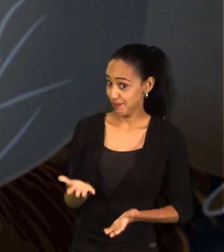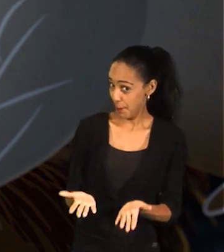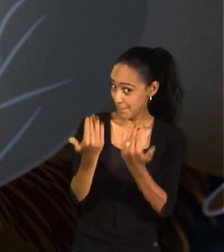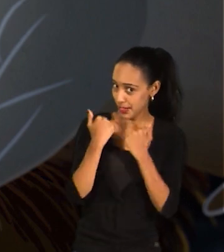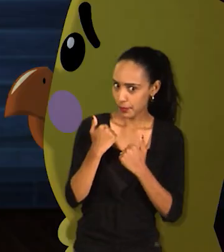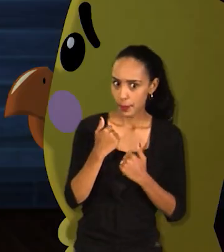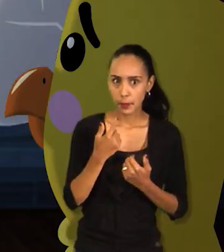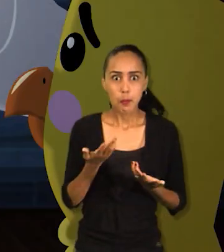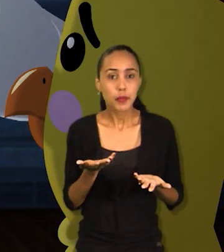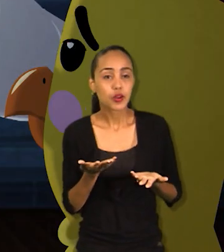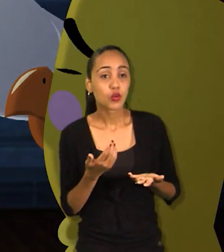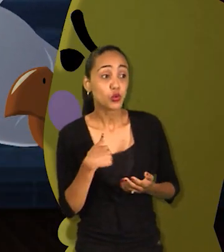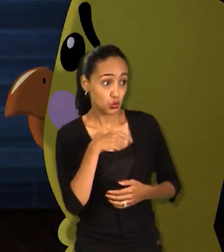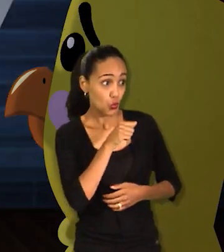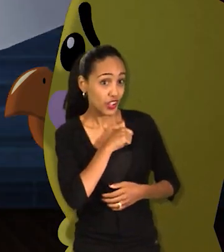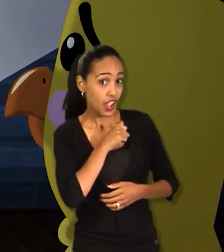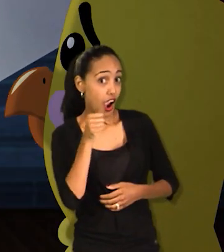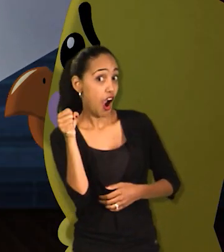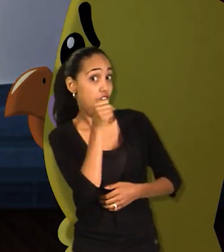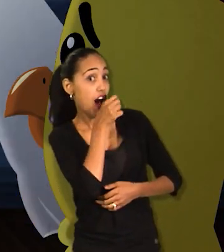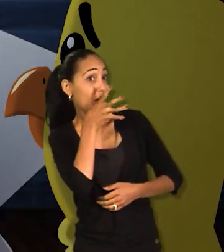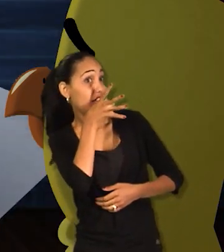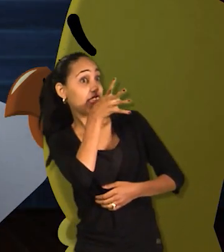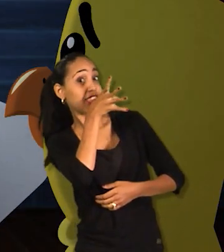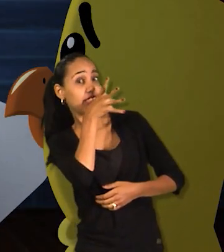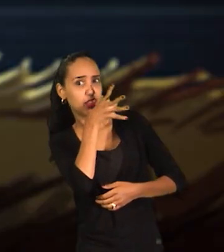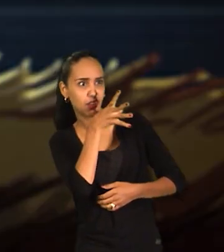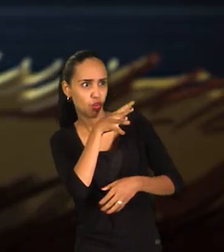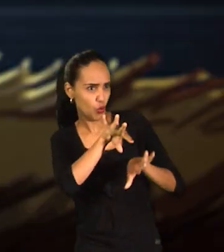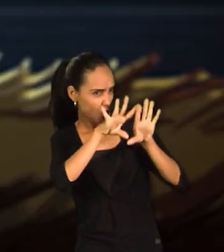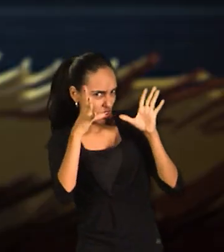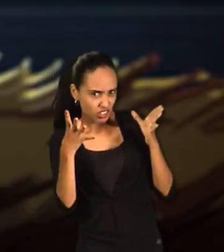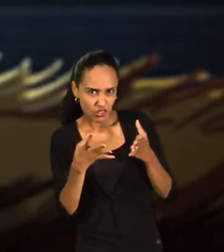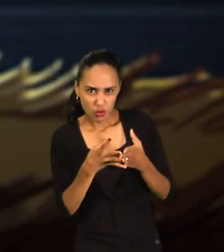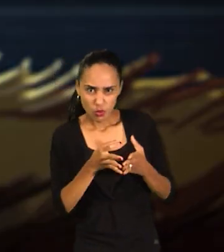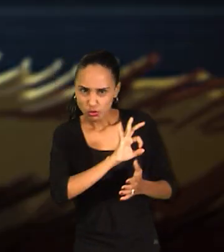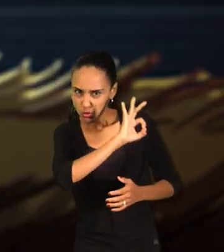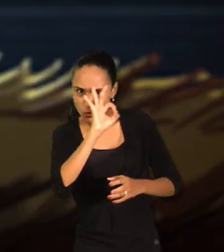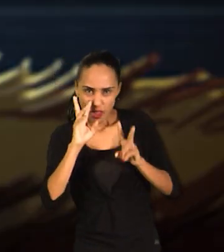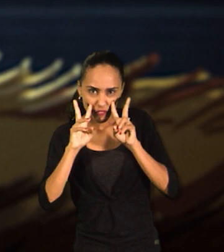¡Sígueme! Pero... ¿quieres ser cantor toda tu vida?